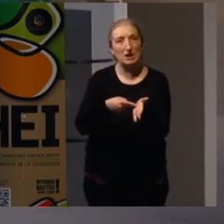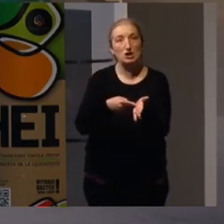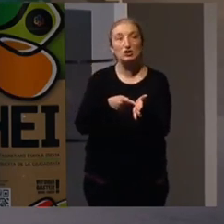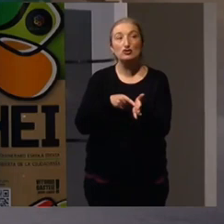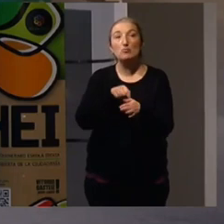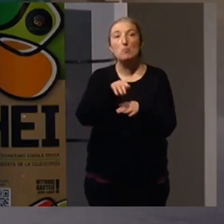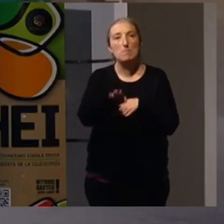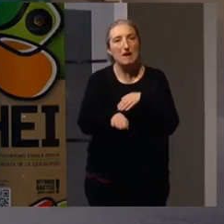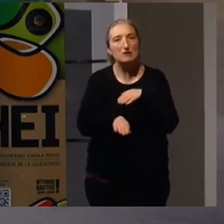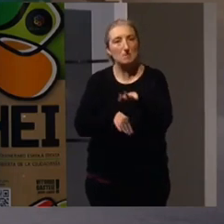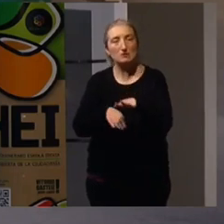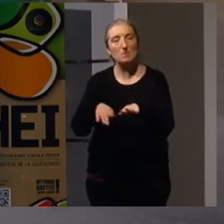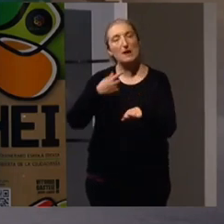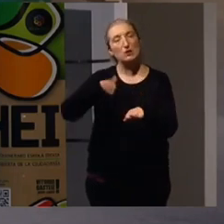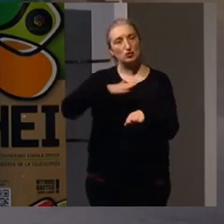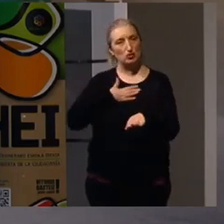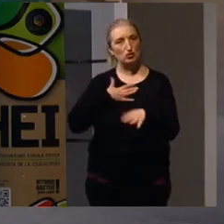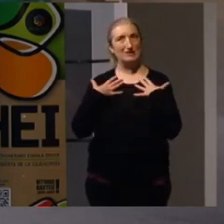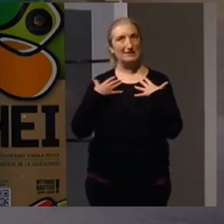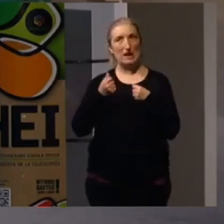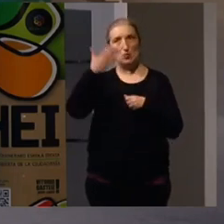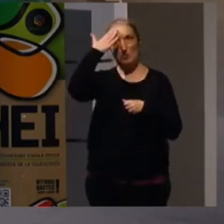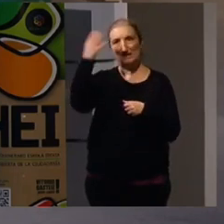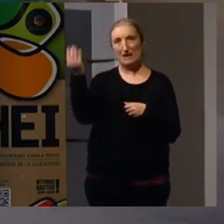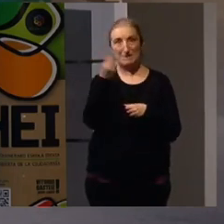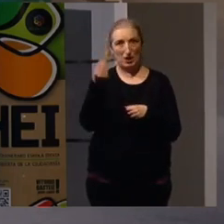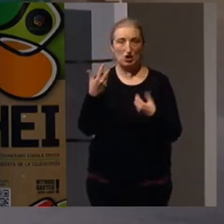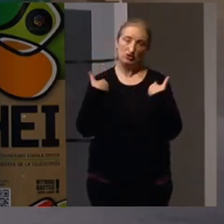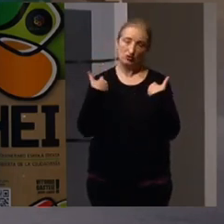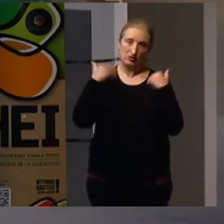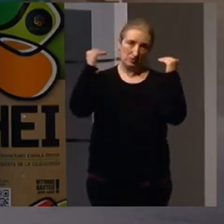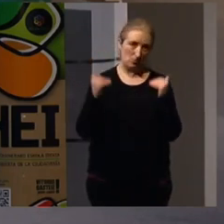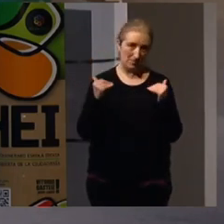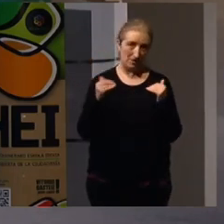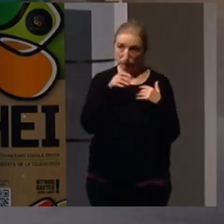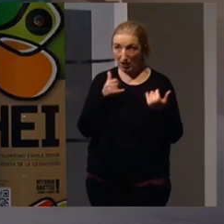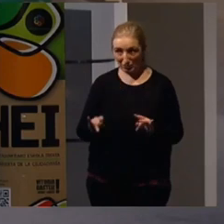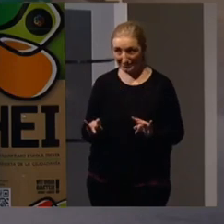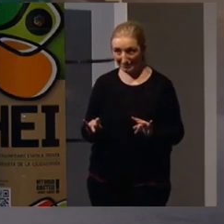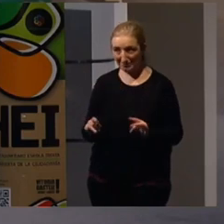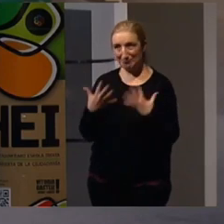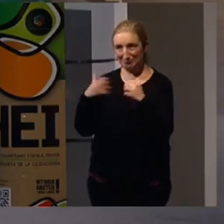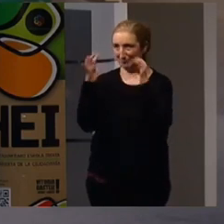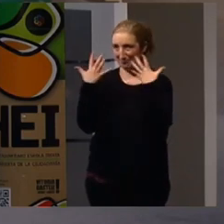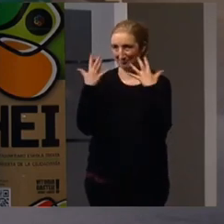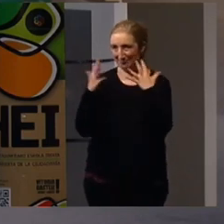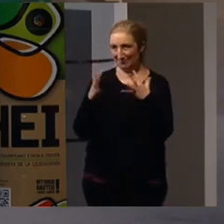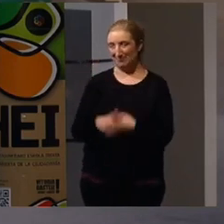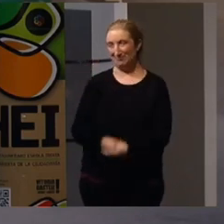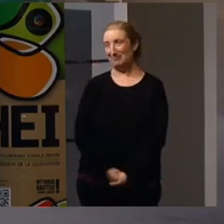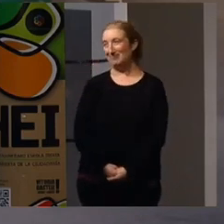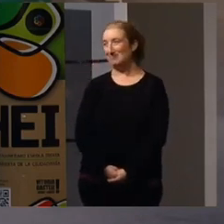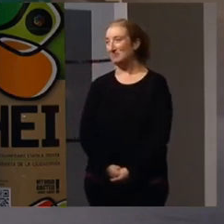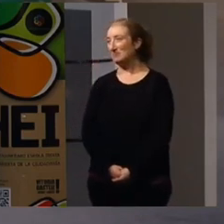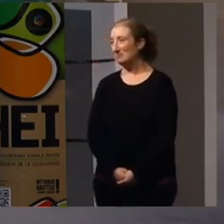vías para que todos tengamos una salud mental mejor y para que todos tengamos mucho menos sufrimiento. ¿Ahora sí? Dale.